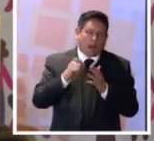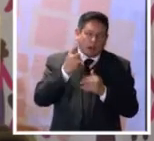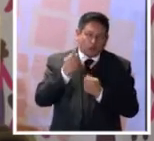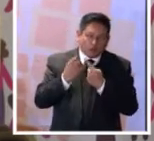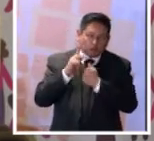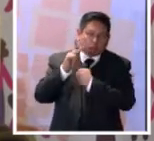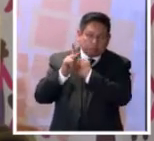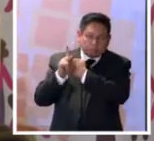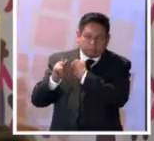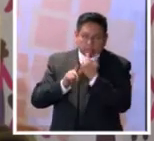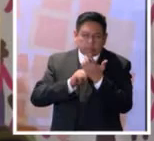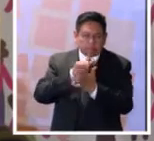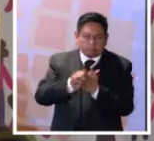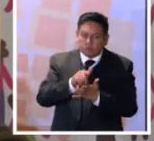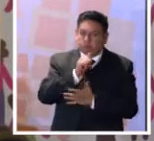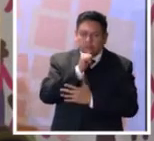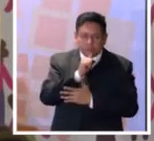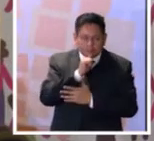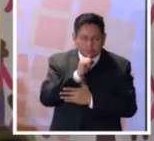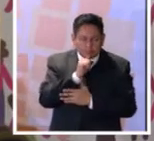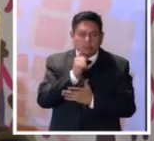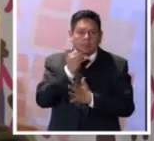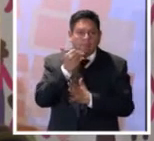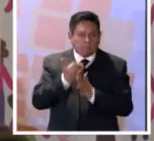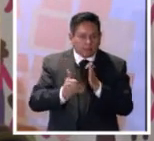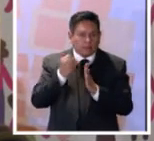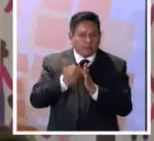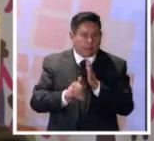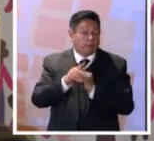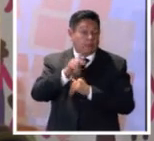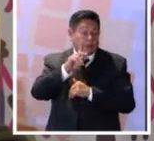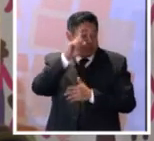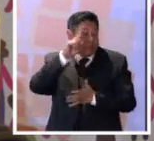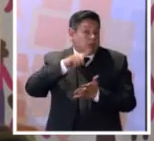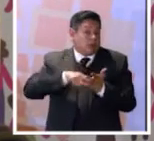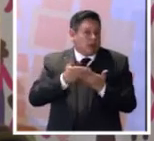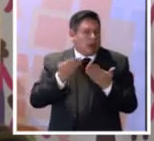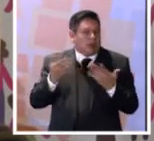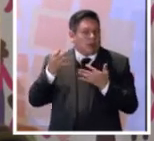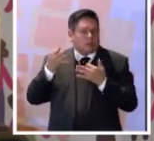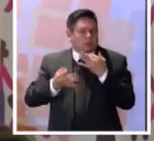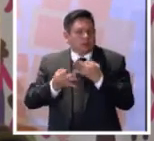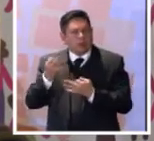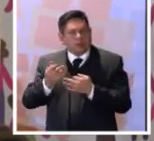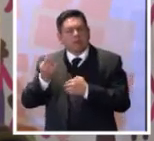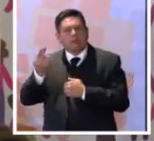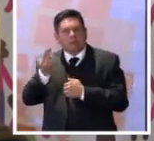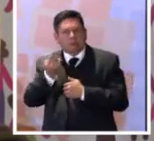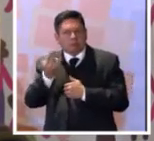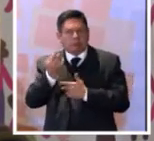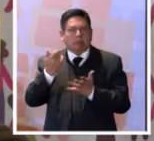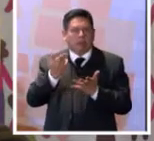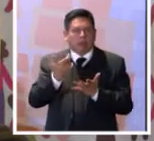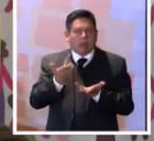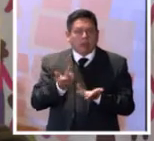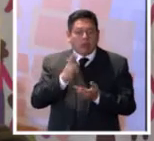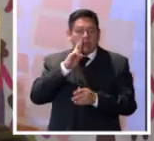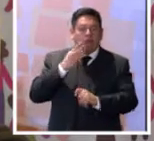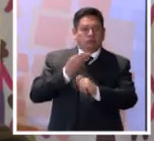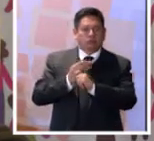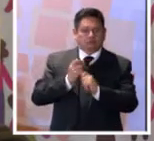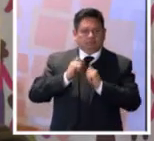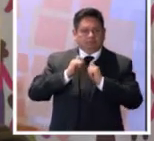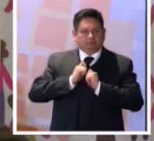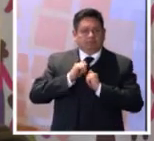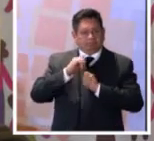no tenemos la ley, pero creo que es el momento de que los tribunales asuman, creo que en el caso de México lo están haciendo y